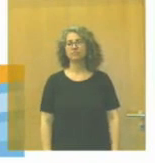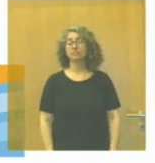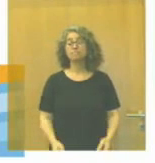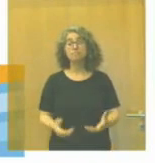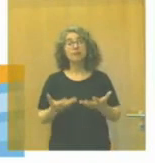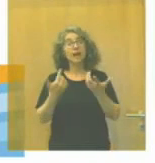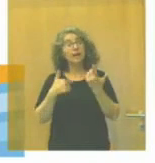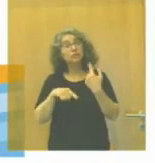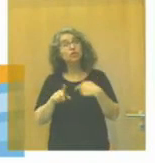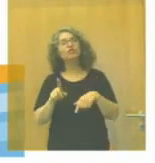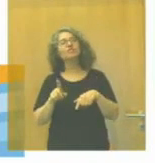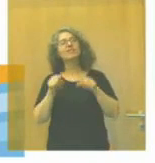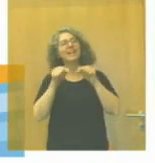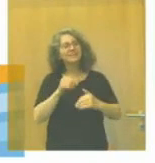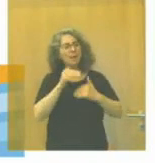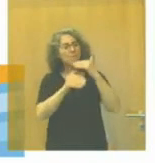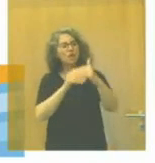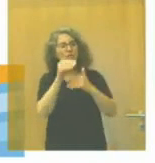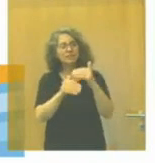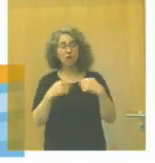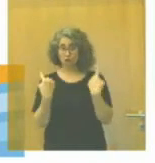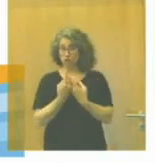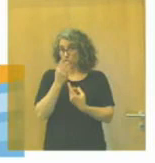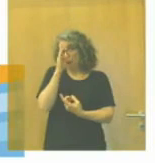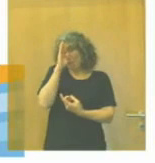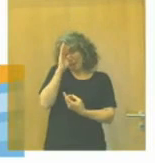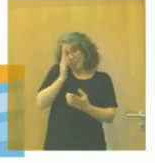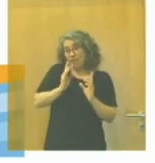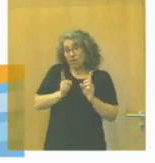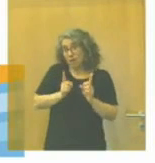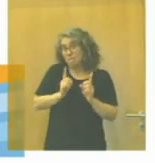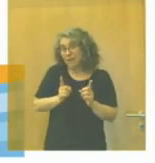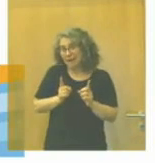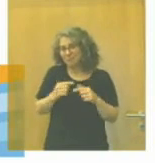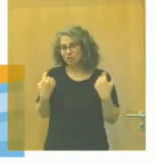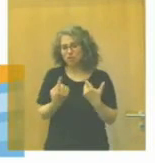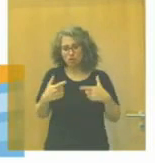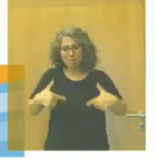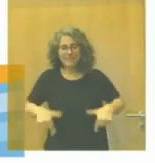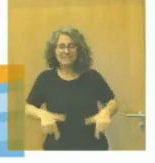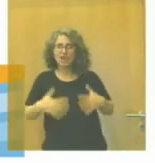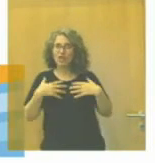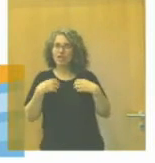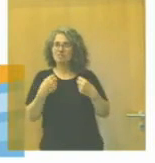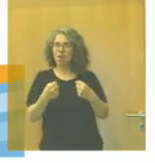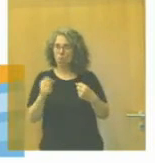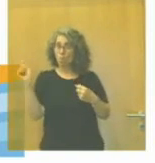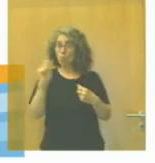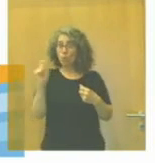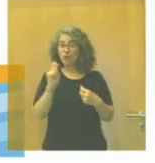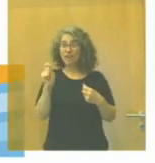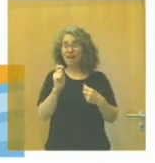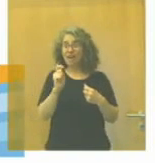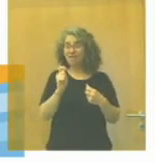En ese sentido, también en este proceso de aprendizaje, en el cual estamos como Ministerio de la Salud Pública,